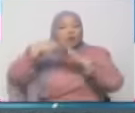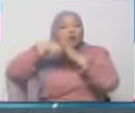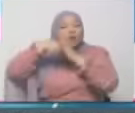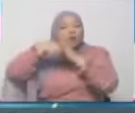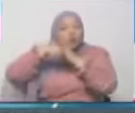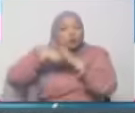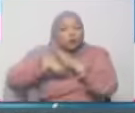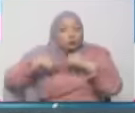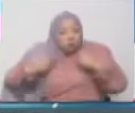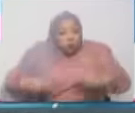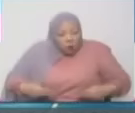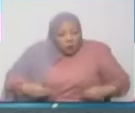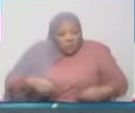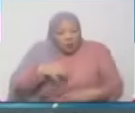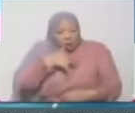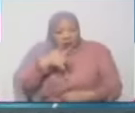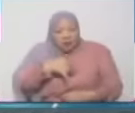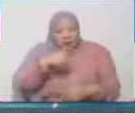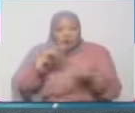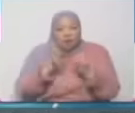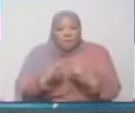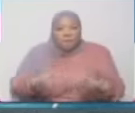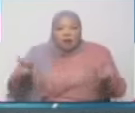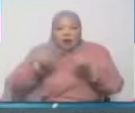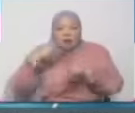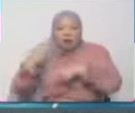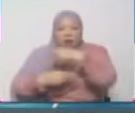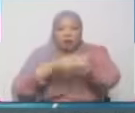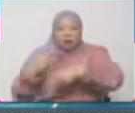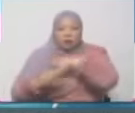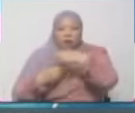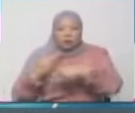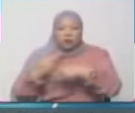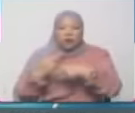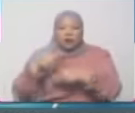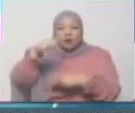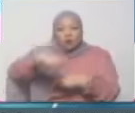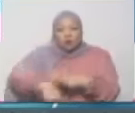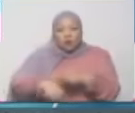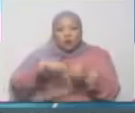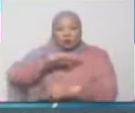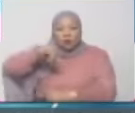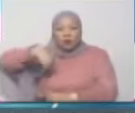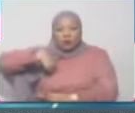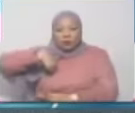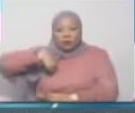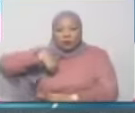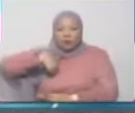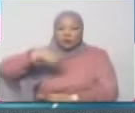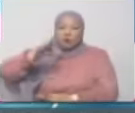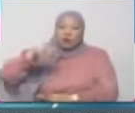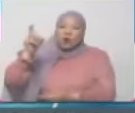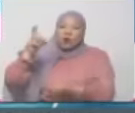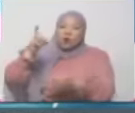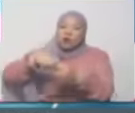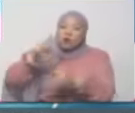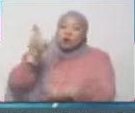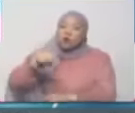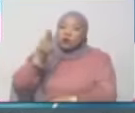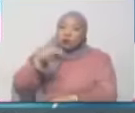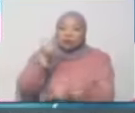Profundamente humana. En los valores nuestros, de nuestras raíces. Este modelo es nuestro. No es impuesto desde afuera. No